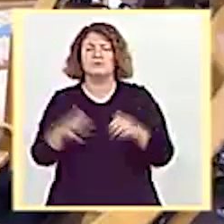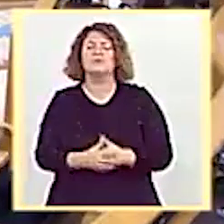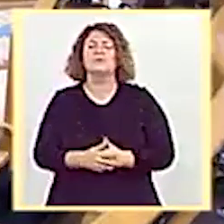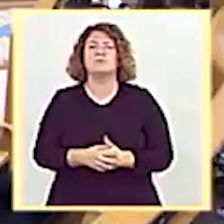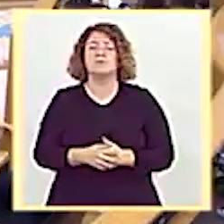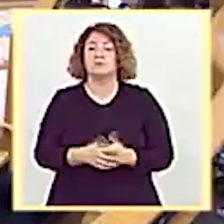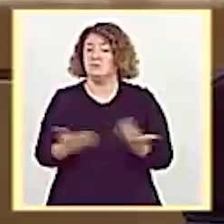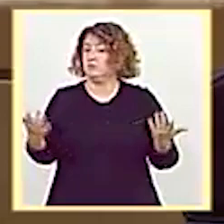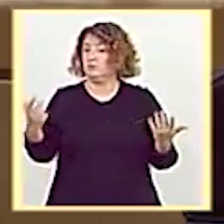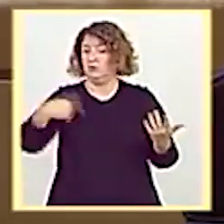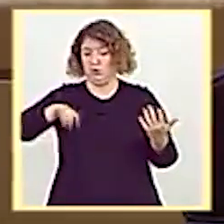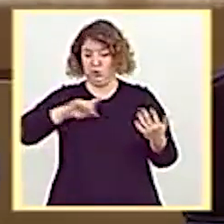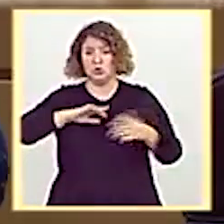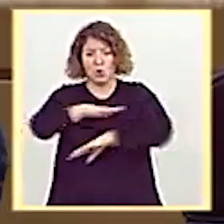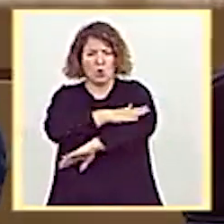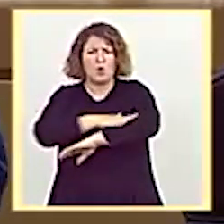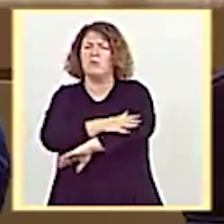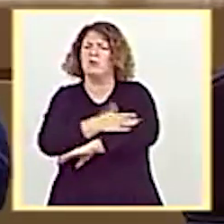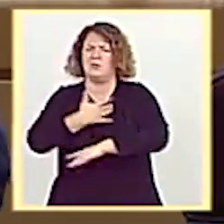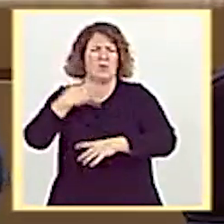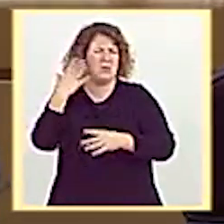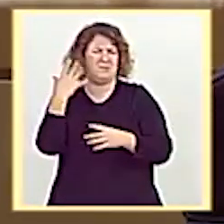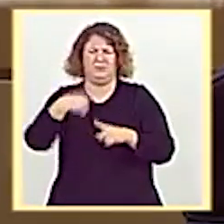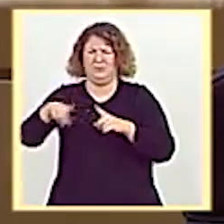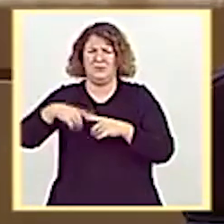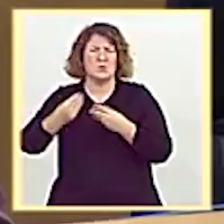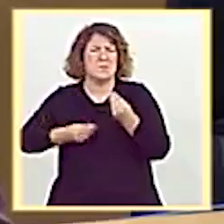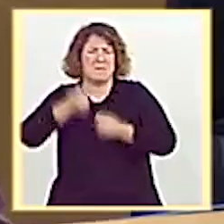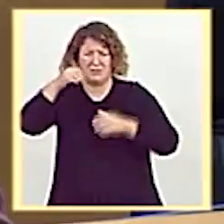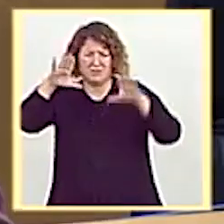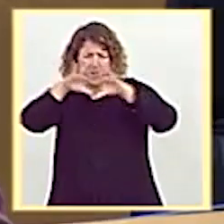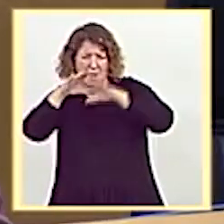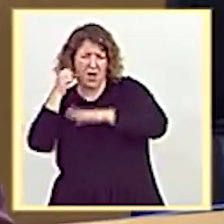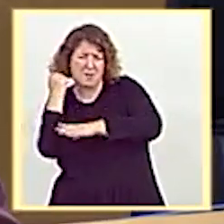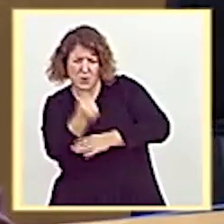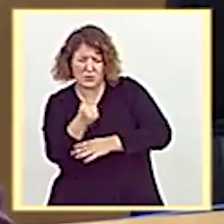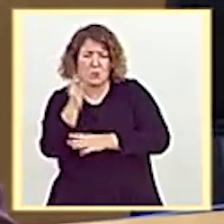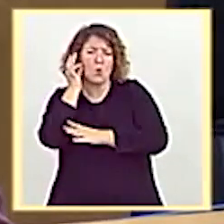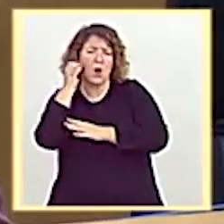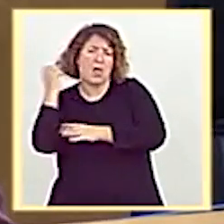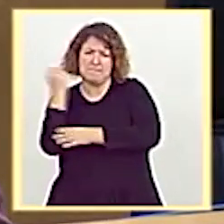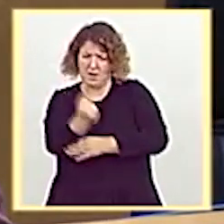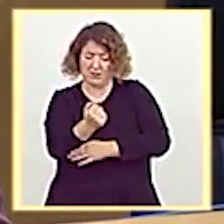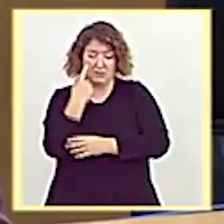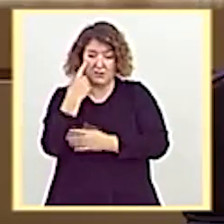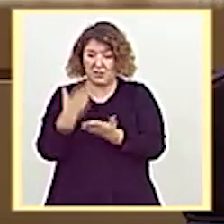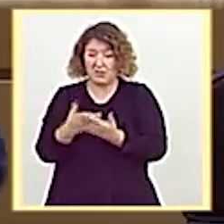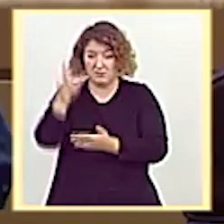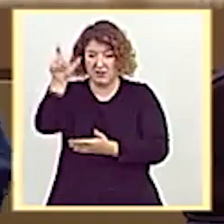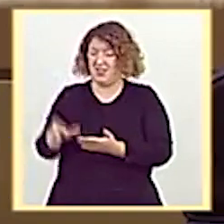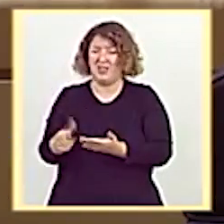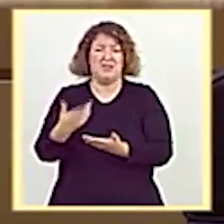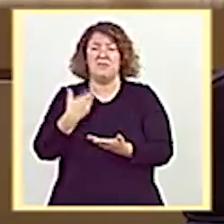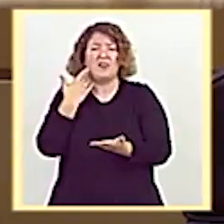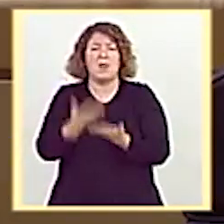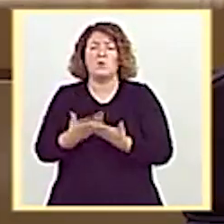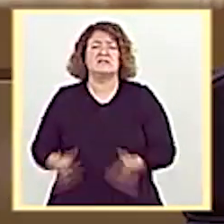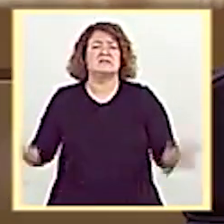Sabrá que hemos gobernado y que hemos hecho mucho más por el feminismo y por las mujeres que usted, que de momento no ha demostrado todavía nada.